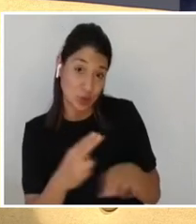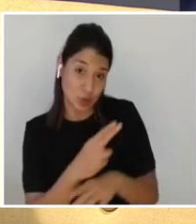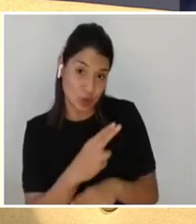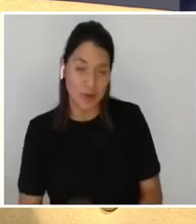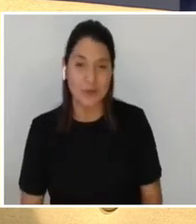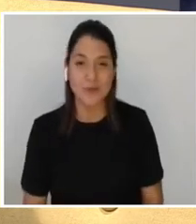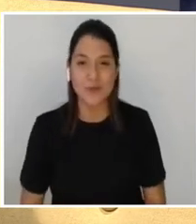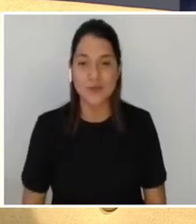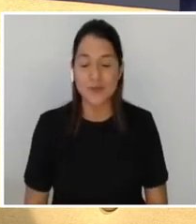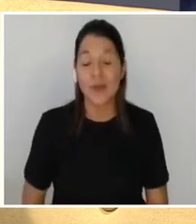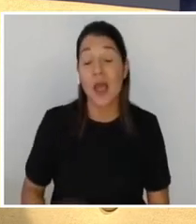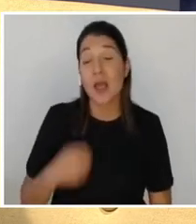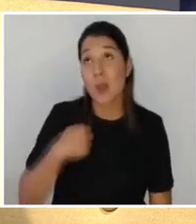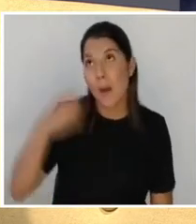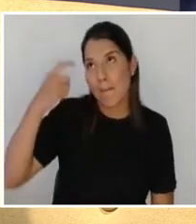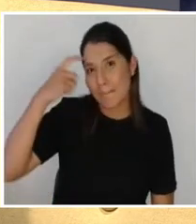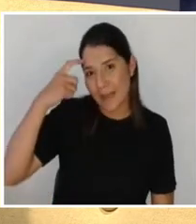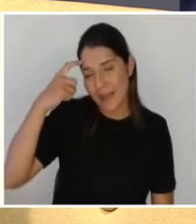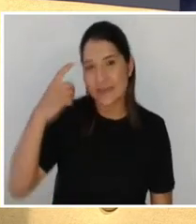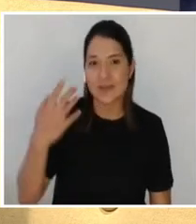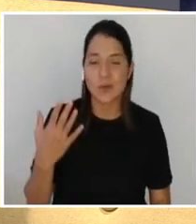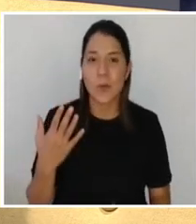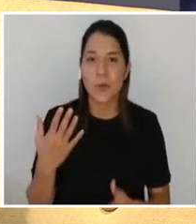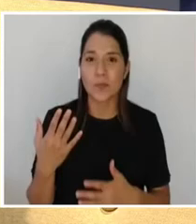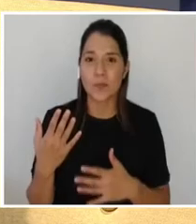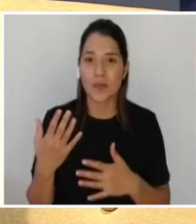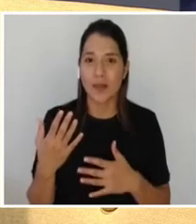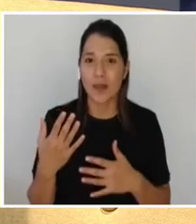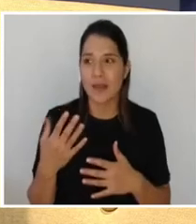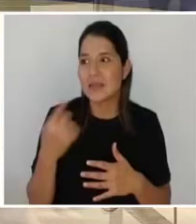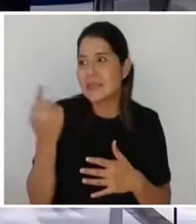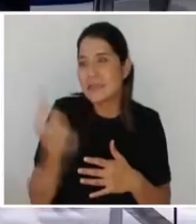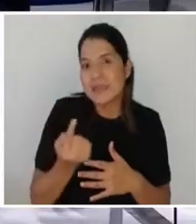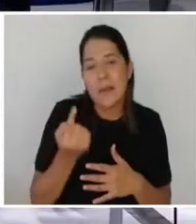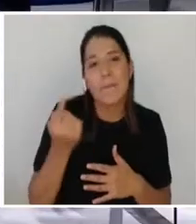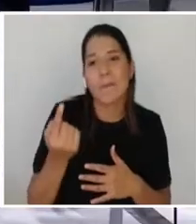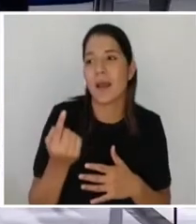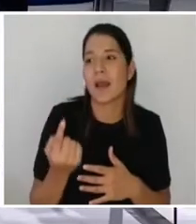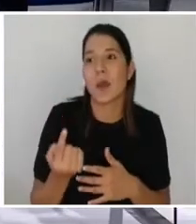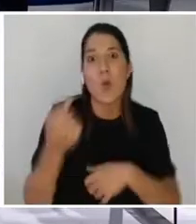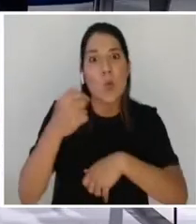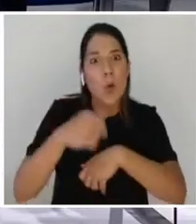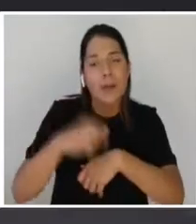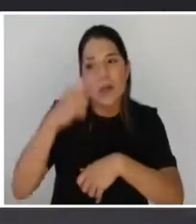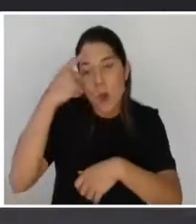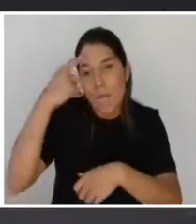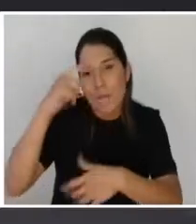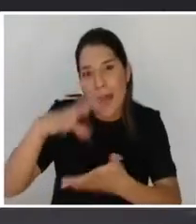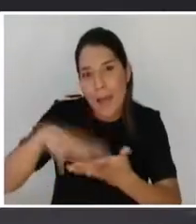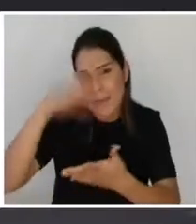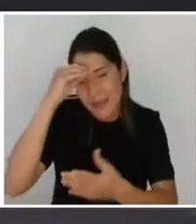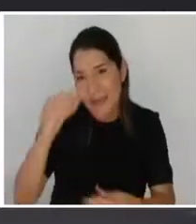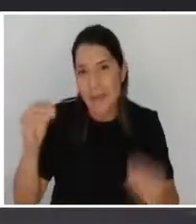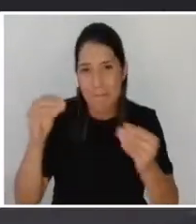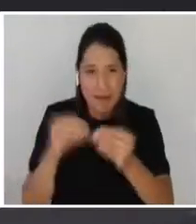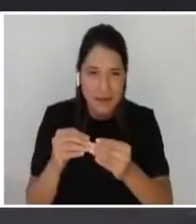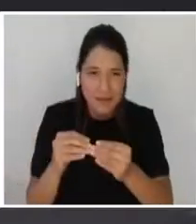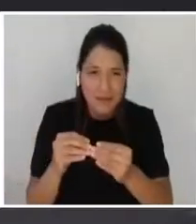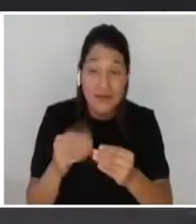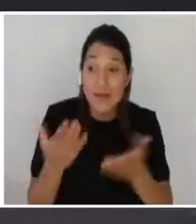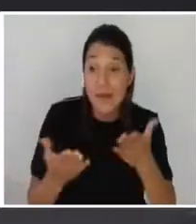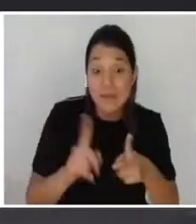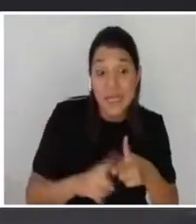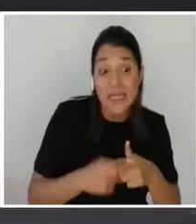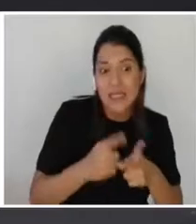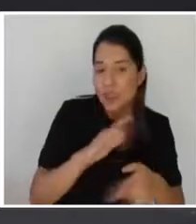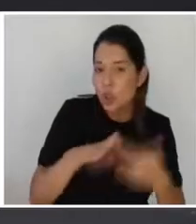imagino yo que hay una curva de crecimiento, hay un momento en el que todos son gastos, que nada son ingresos. Ah, sí.